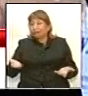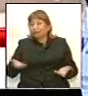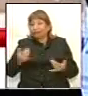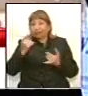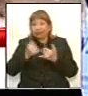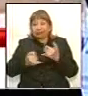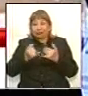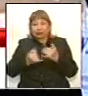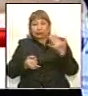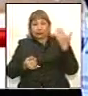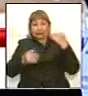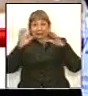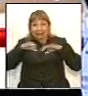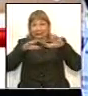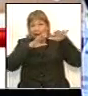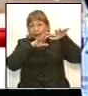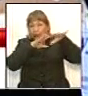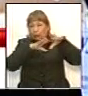Niño hubo grandes